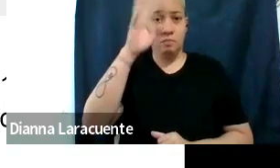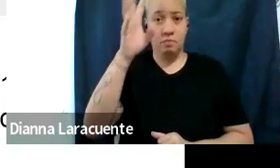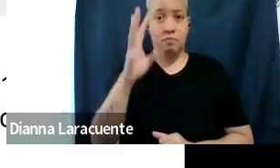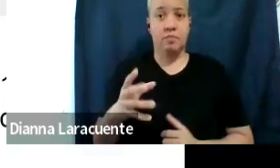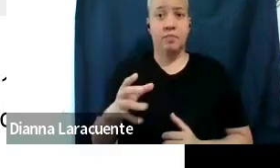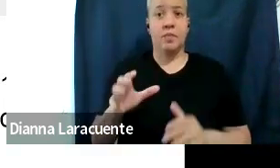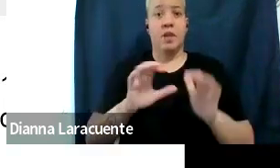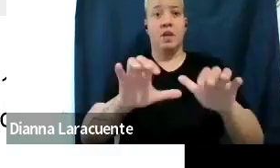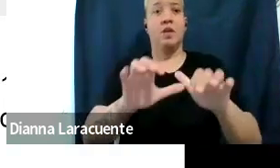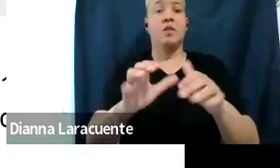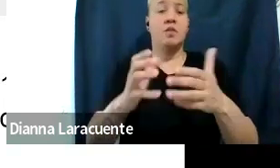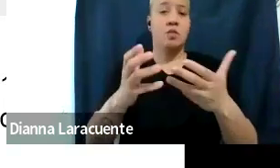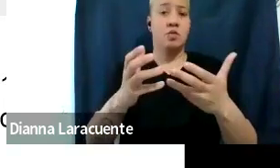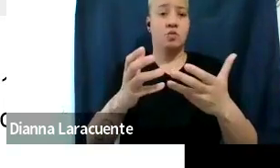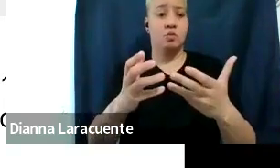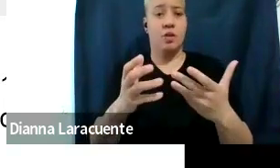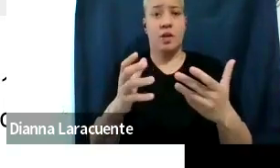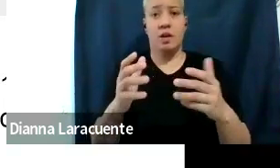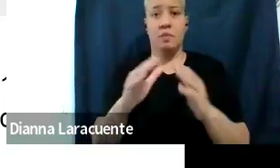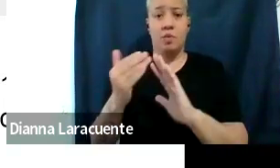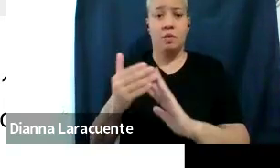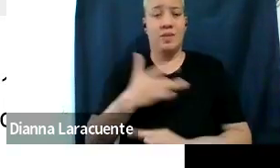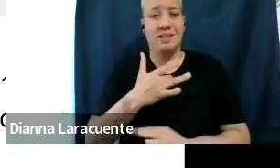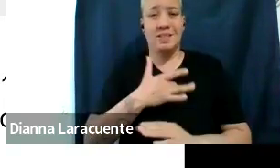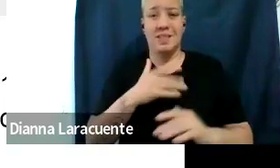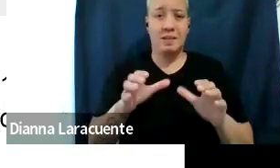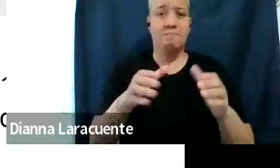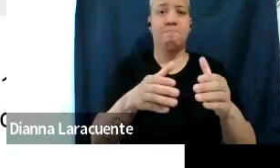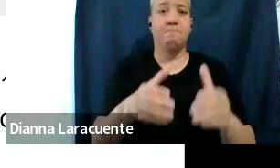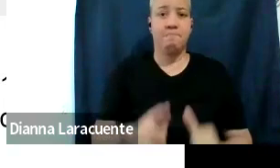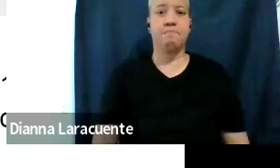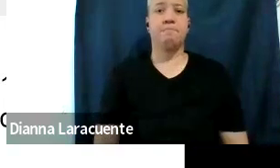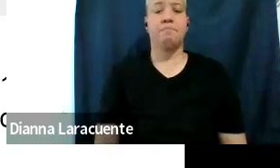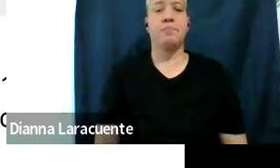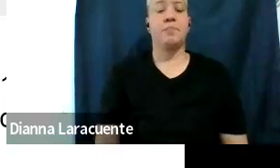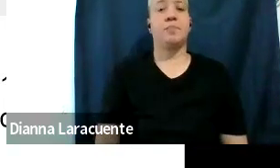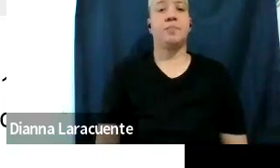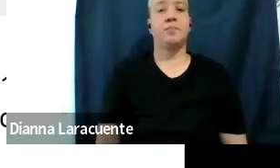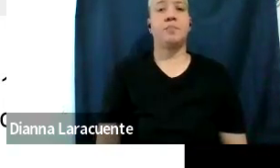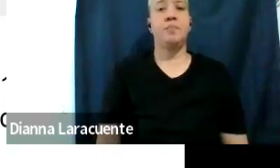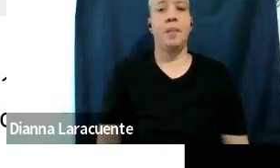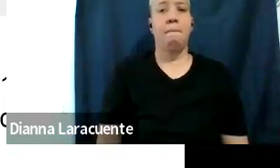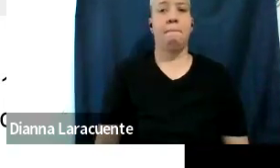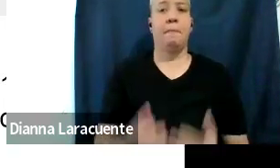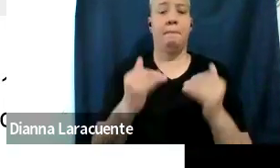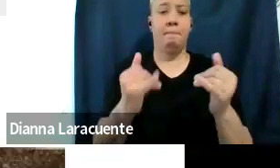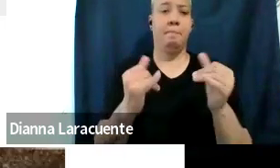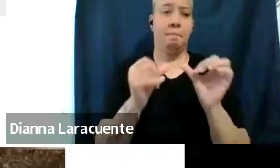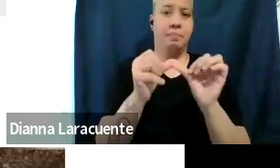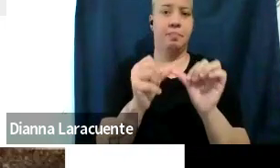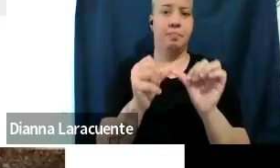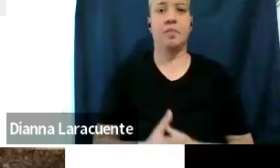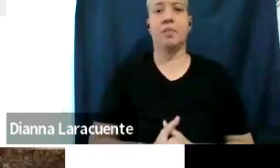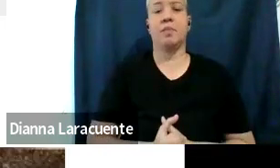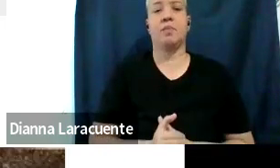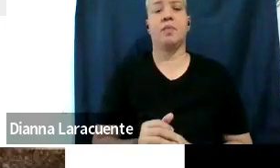palpitar un pueblo como nunca nadie, y van a ver, y ahora ustedes van a, cuando sigue la foto, ustedes